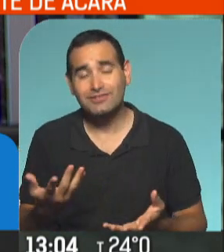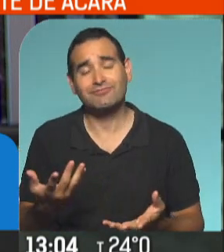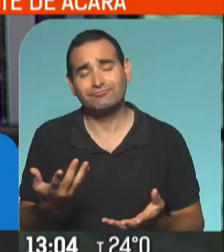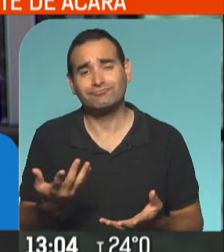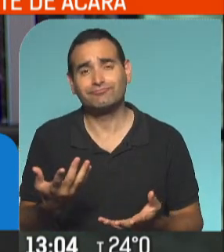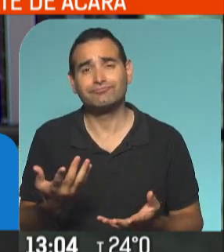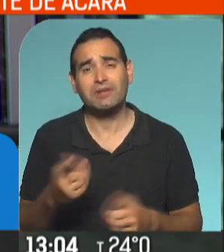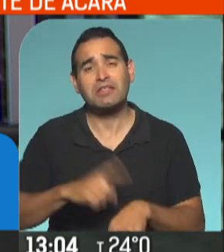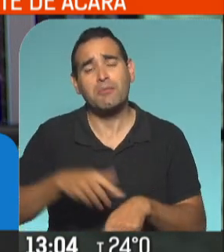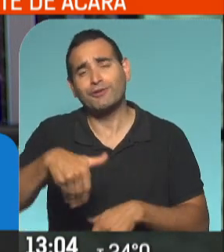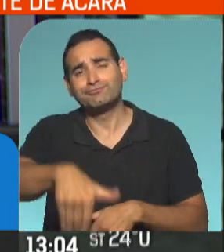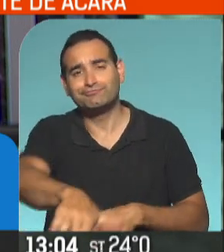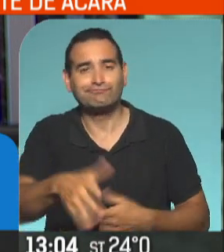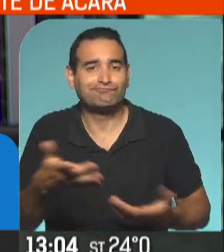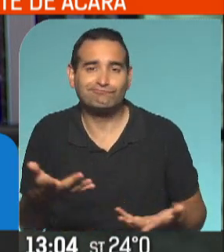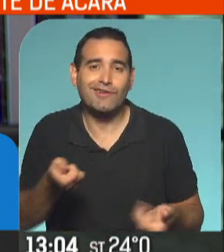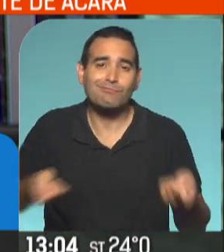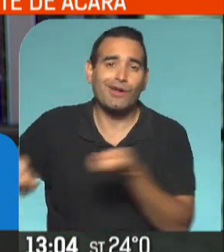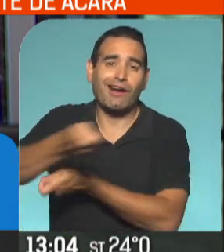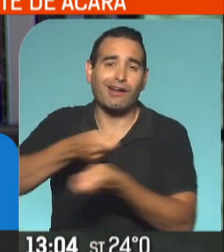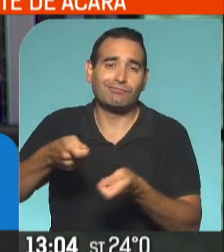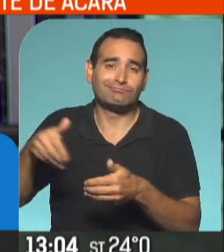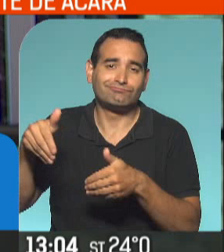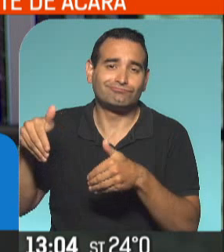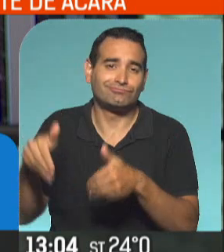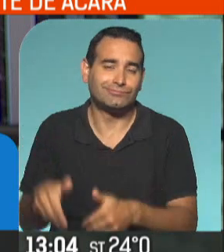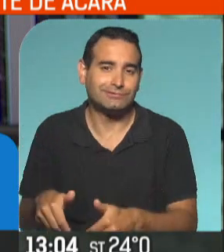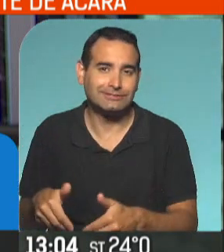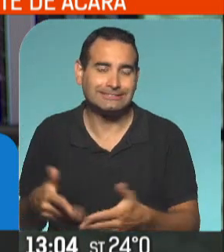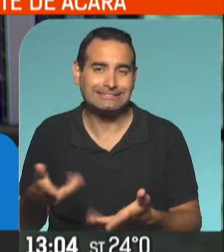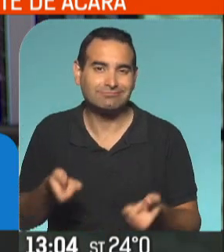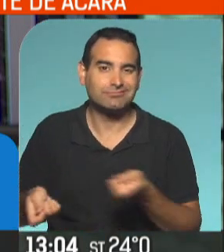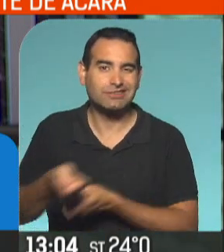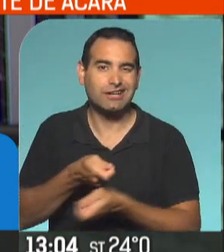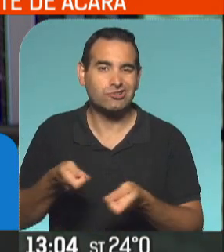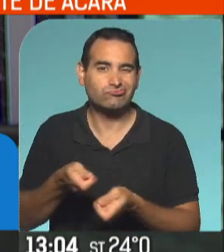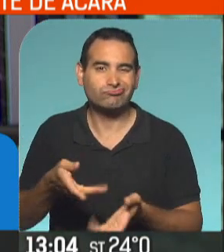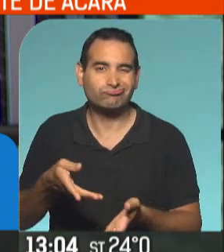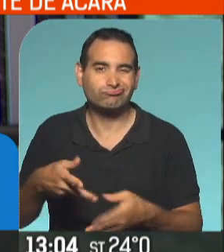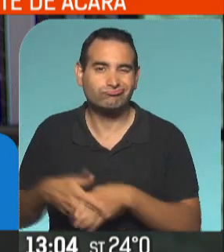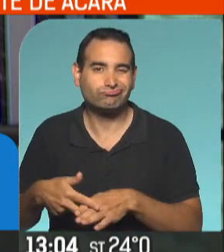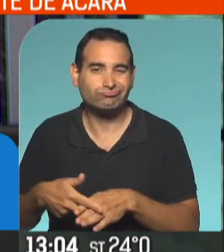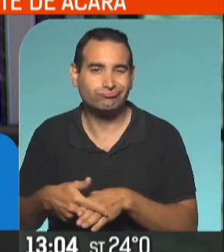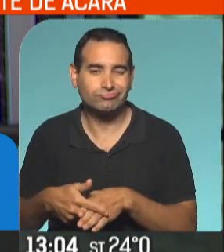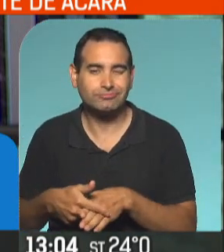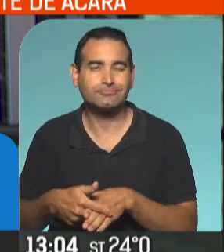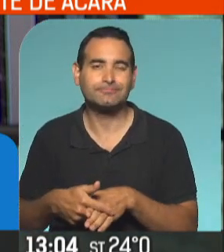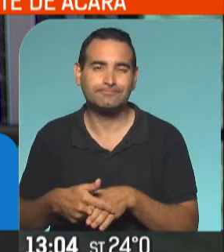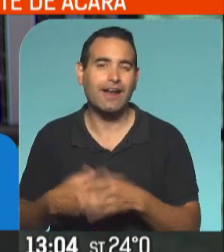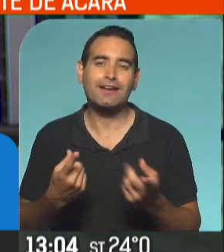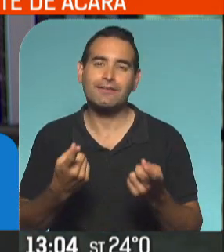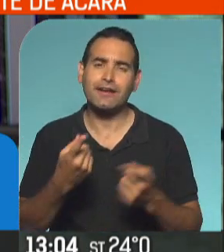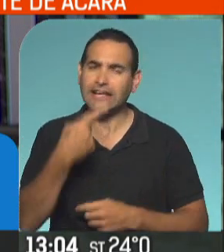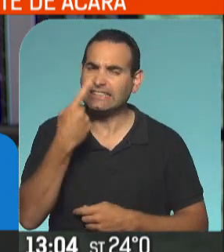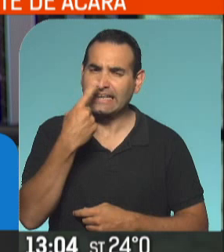si nos quedamos sin el mercado y el mercado queda en una situación que es casi límite entonces a nosotros nos